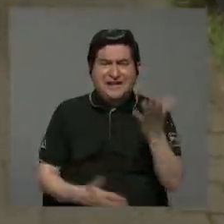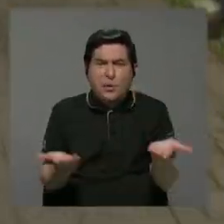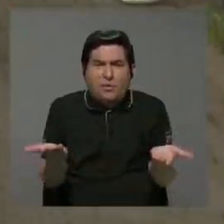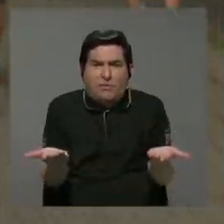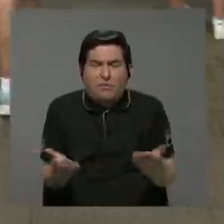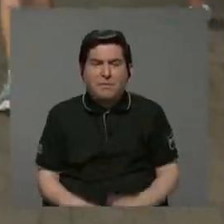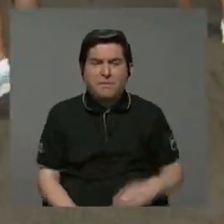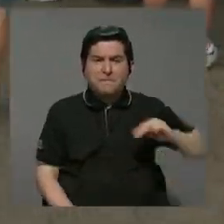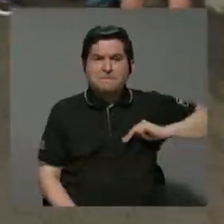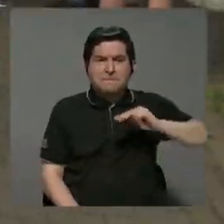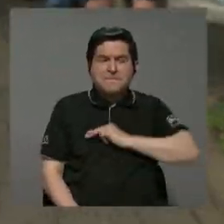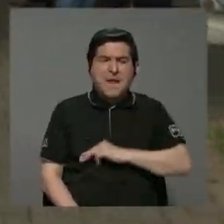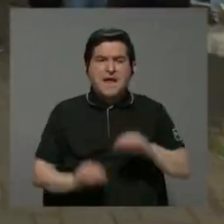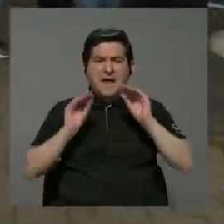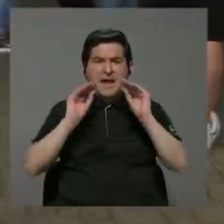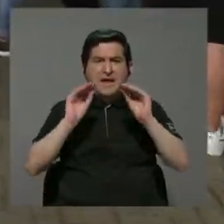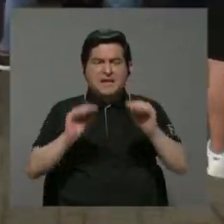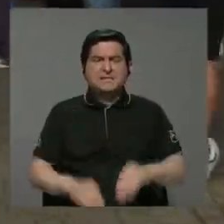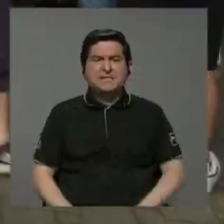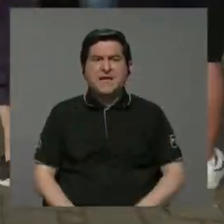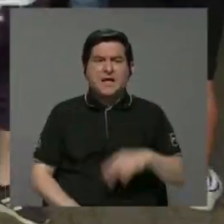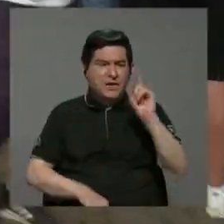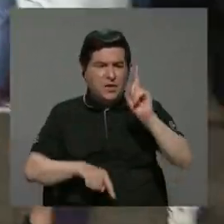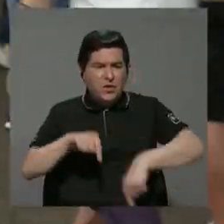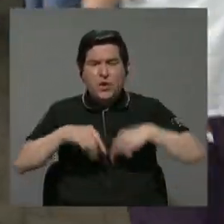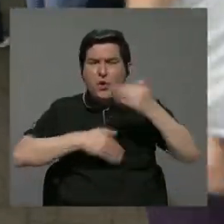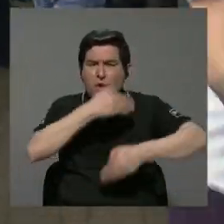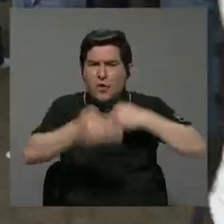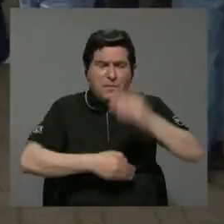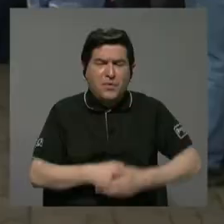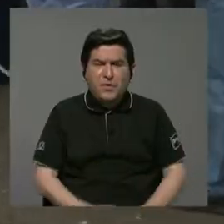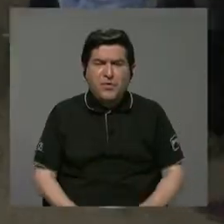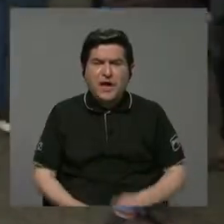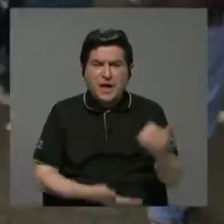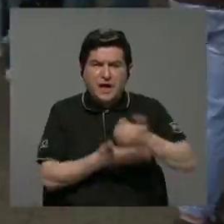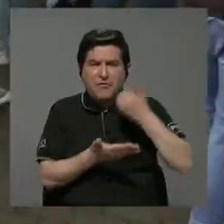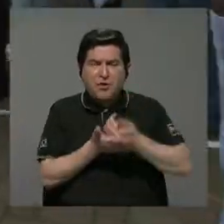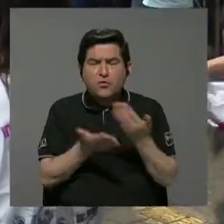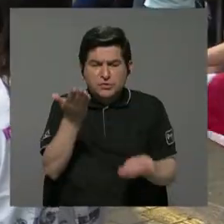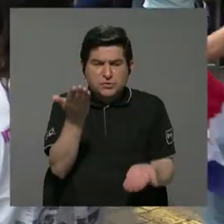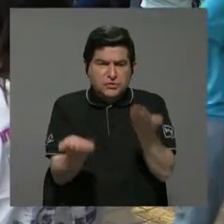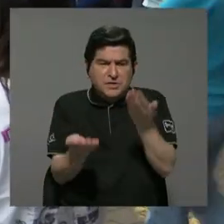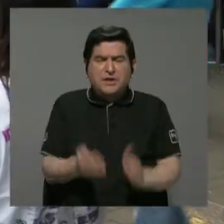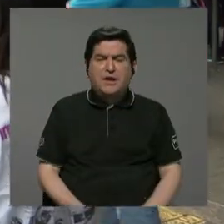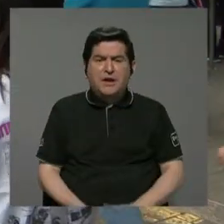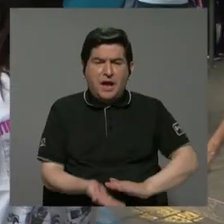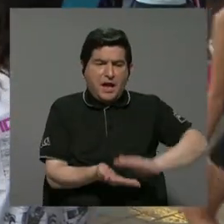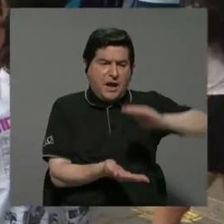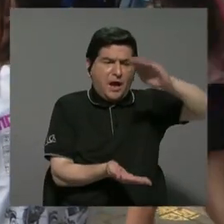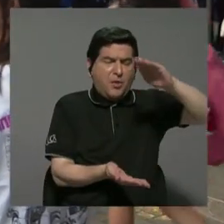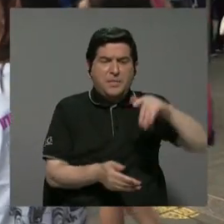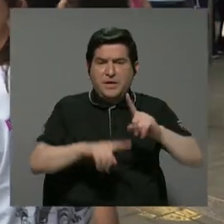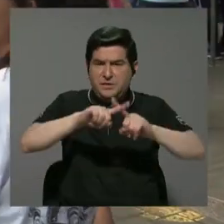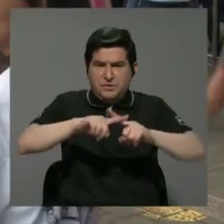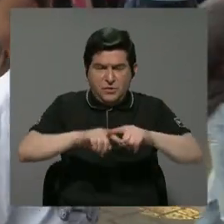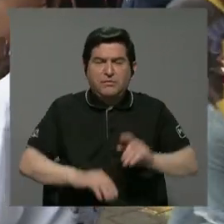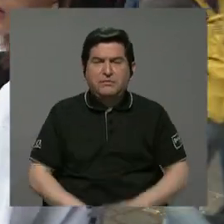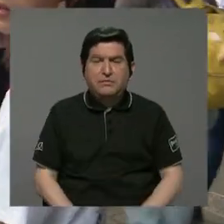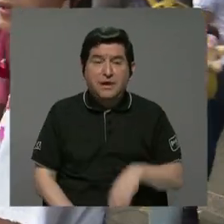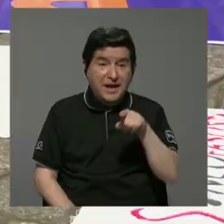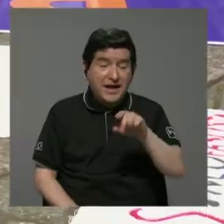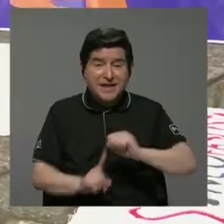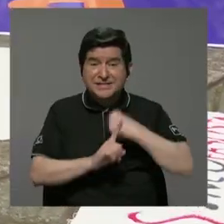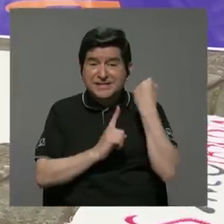si el Ministerio de Educación no pudiera gestionar más recursos para compensar cualquier tipo de aumento hacia un lado o hacia el otro.